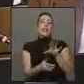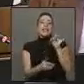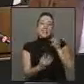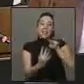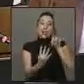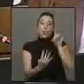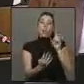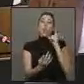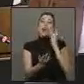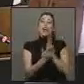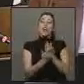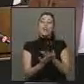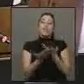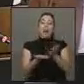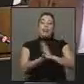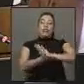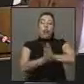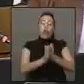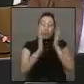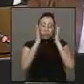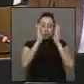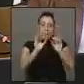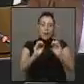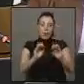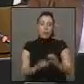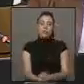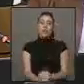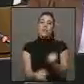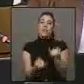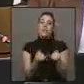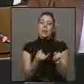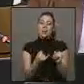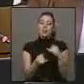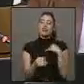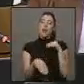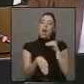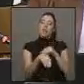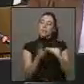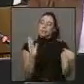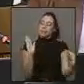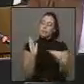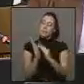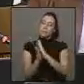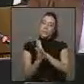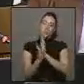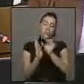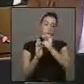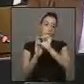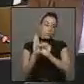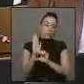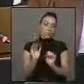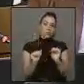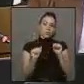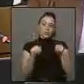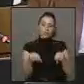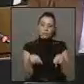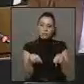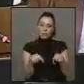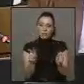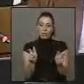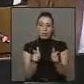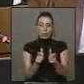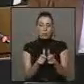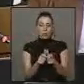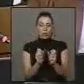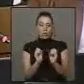colegios, va a ser dedicado íntegramente a ella. Y por último, anunciando mi apoyo a todas las disposiciones que hemos aprobado de la